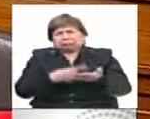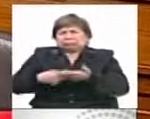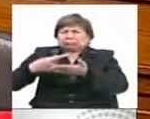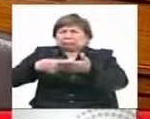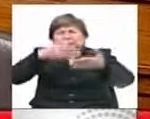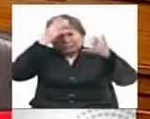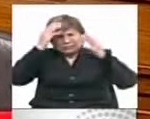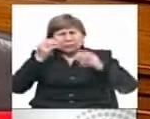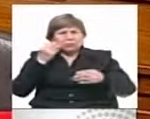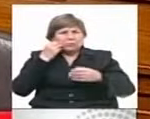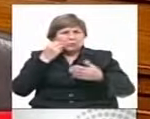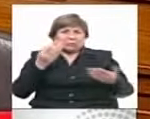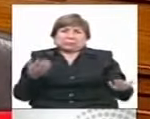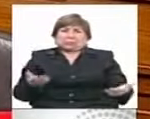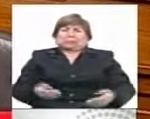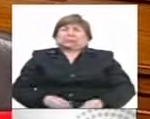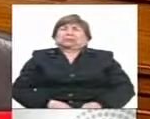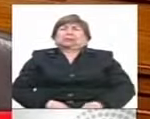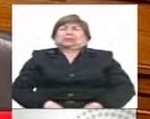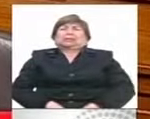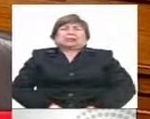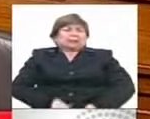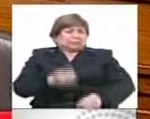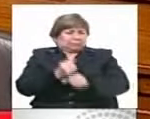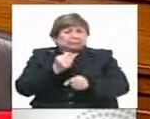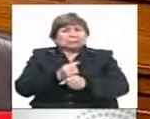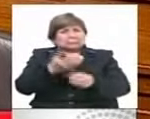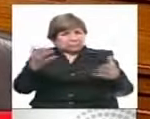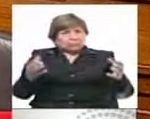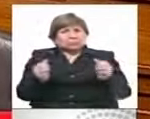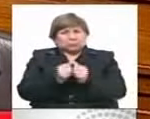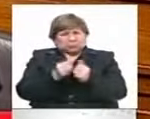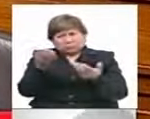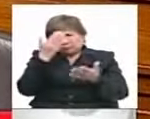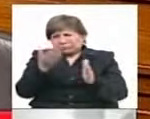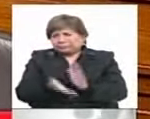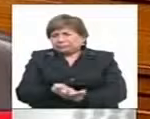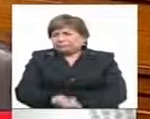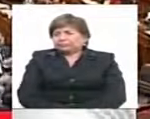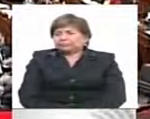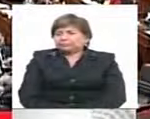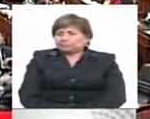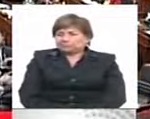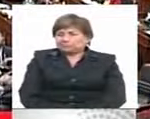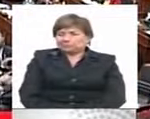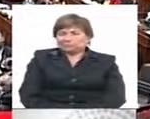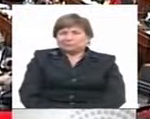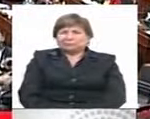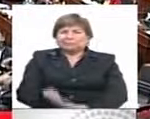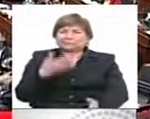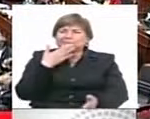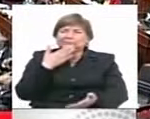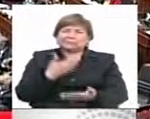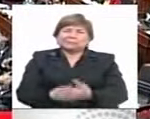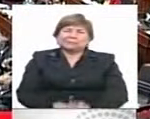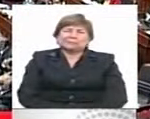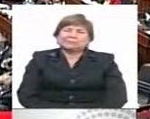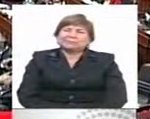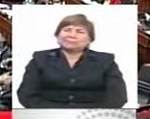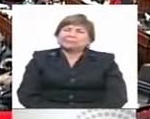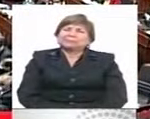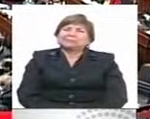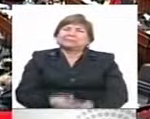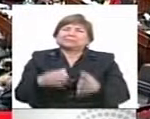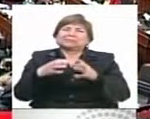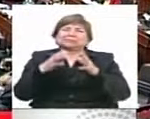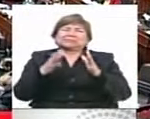cosas insulsas. Vamos a trabajar todos juntos. Adelante. Muchas gracias. Tiene la palabra el